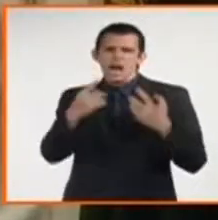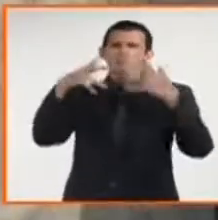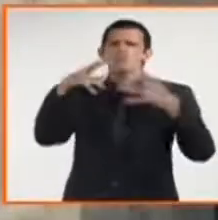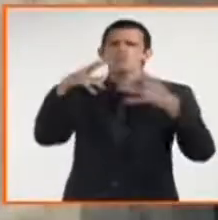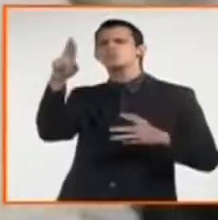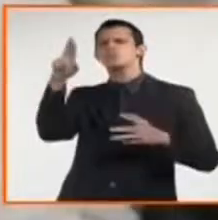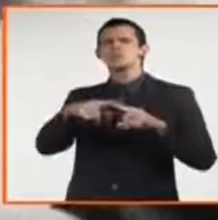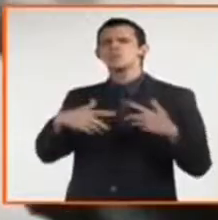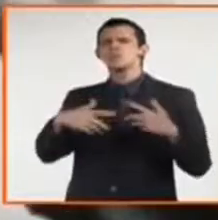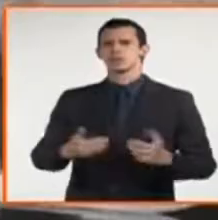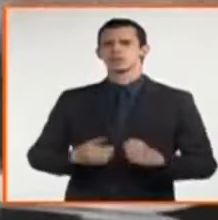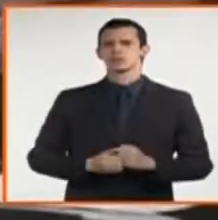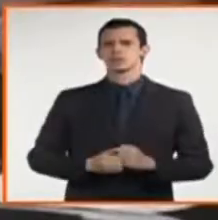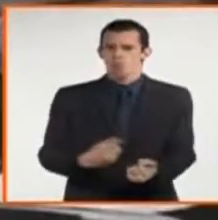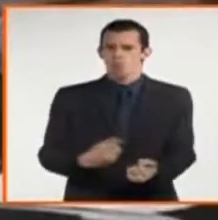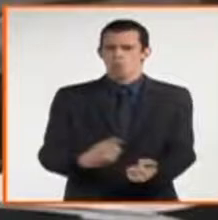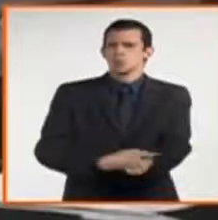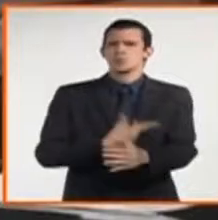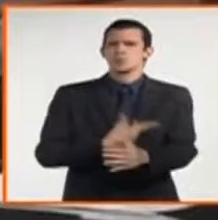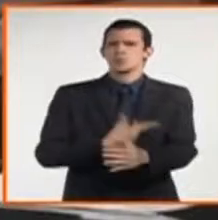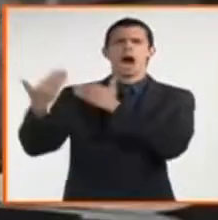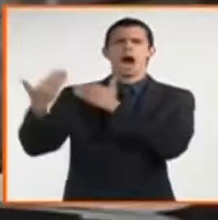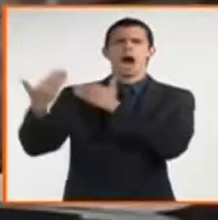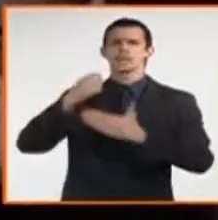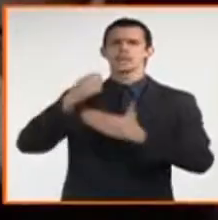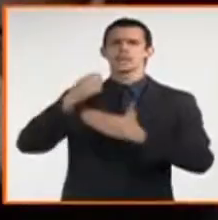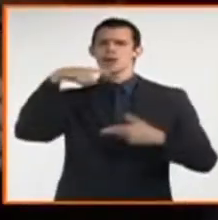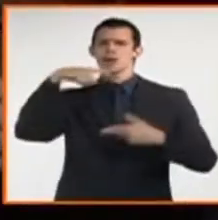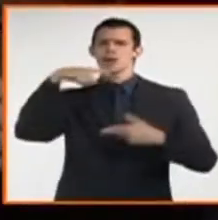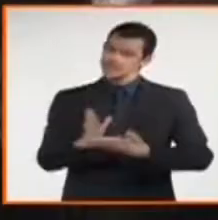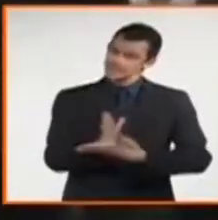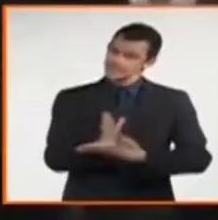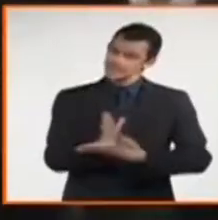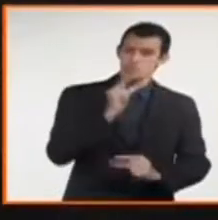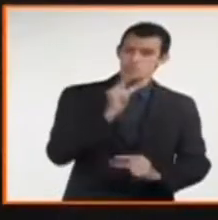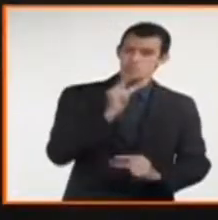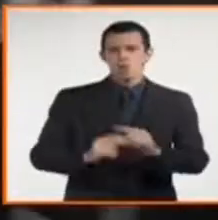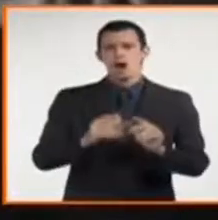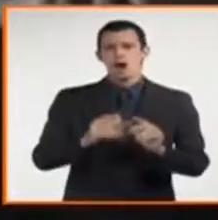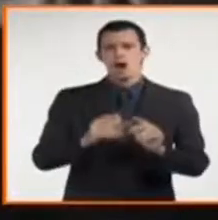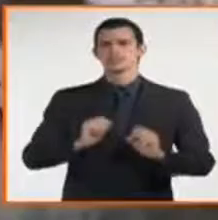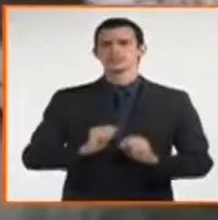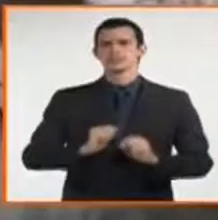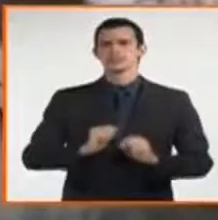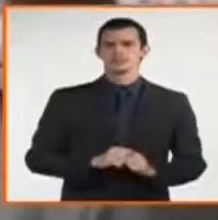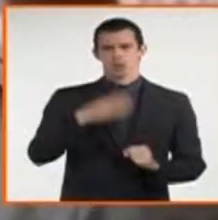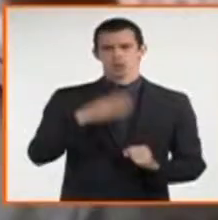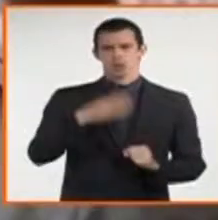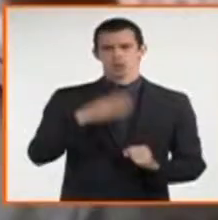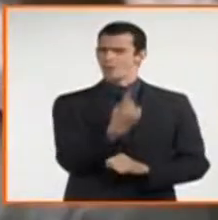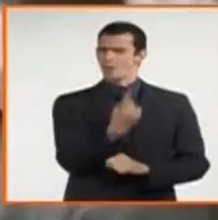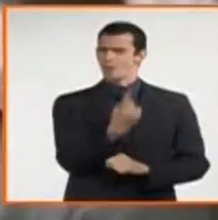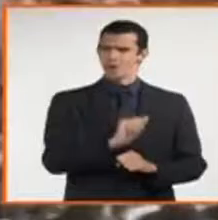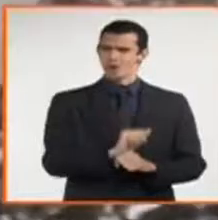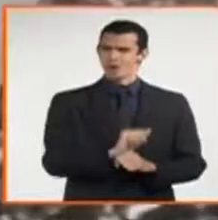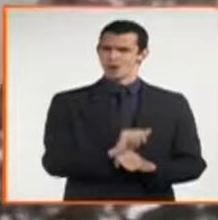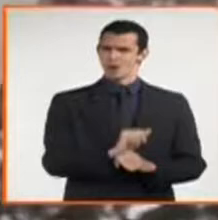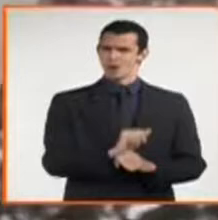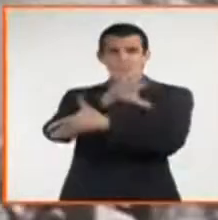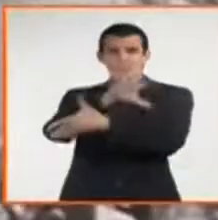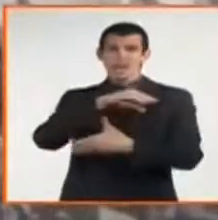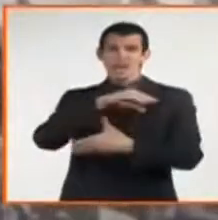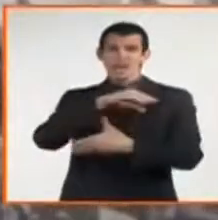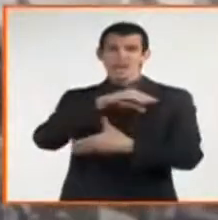que hacía que los cubanos se sintieran también, como pasaba en otros pueblos de América Latina y el Caribe, como seres inferiores. Fidel tuvo que